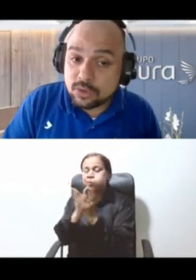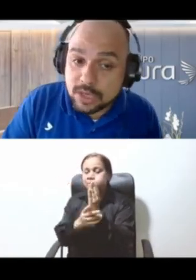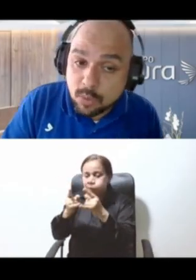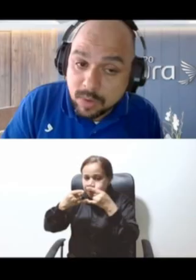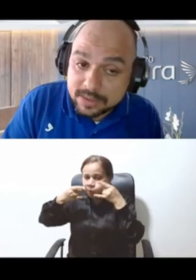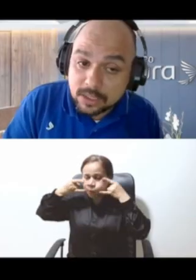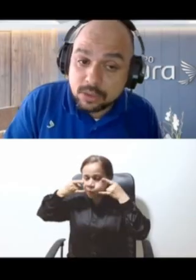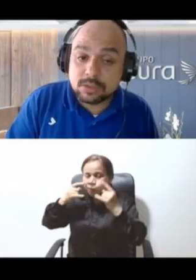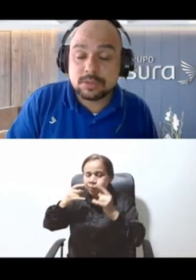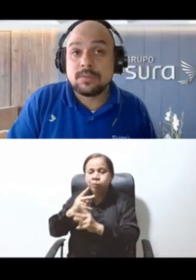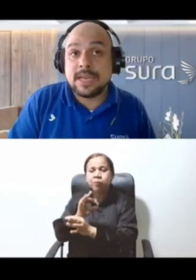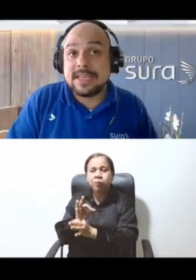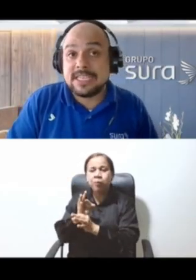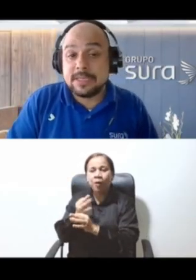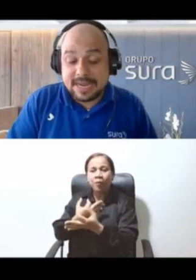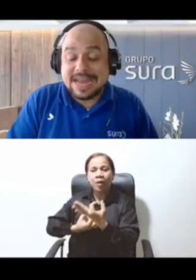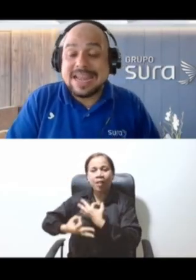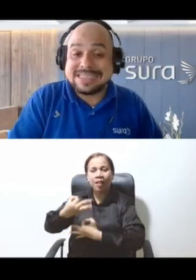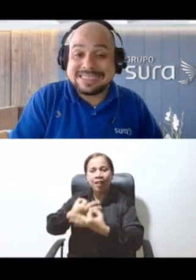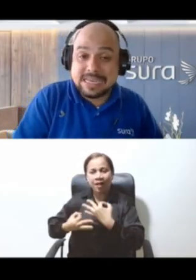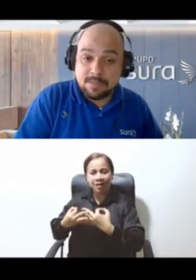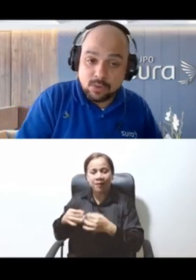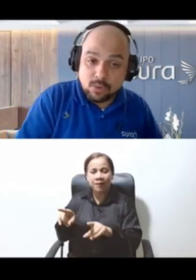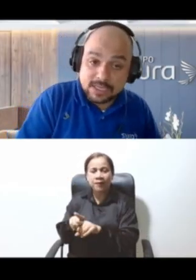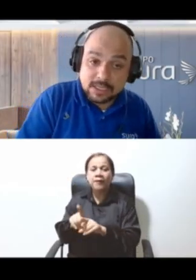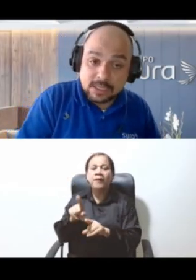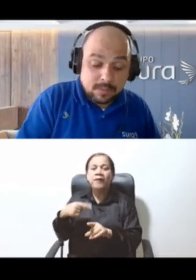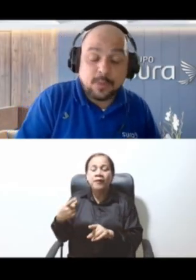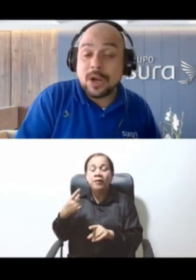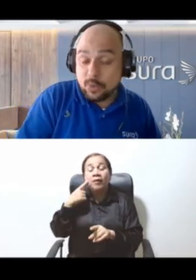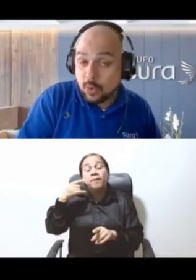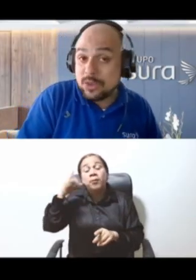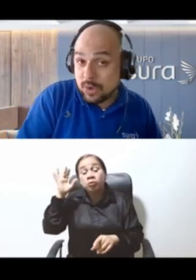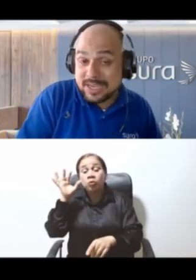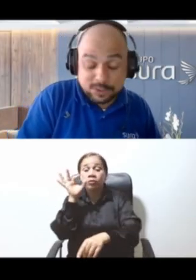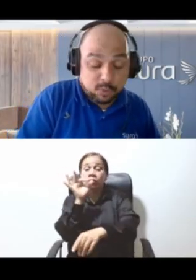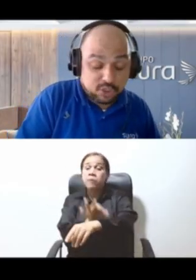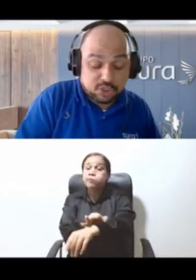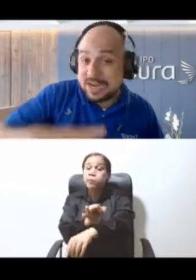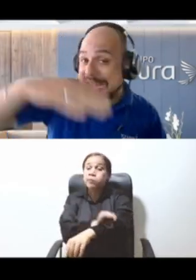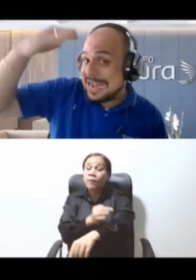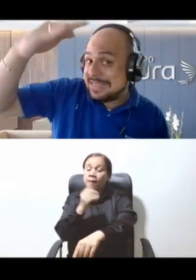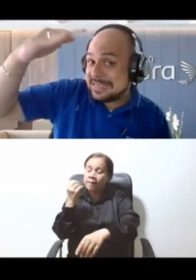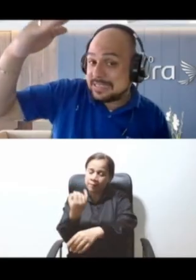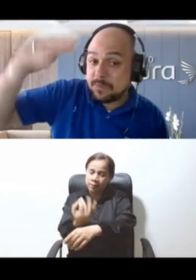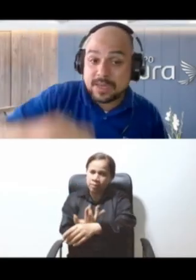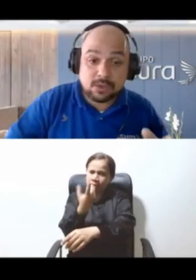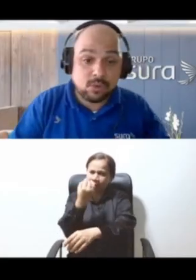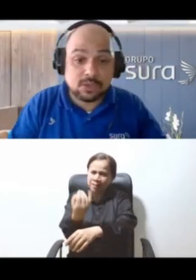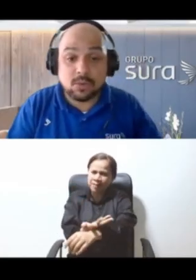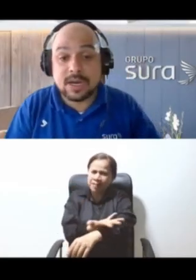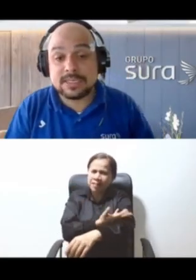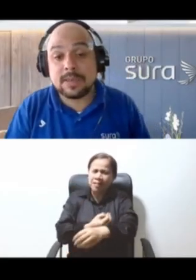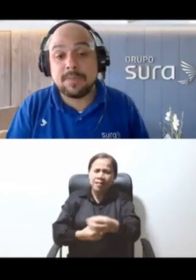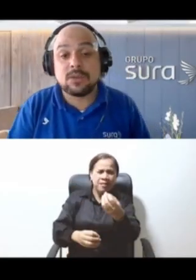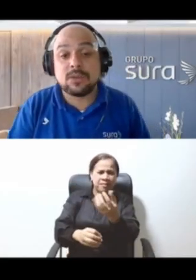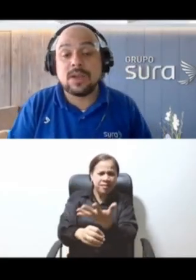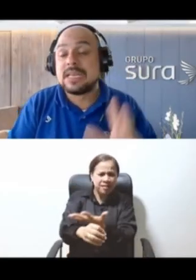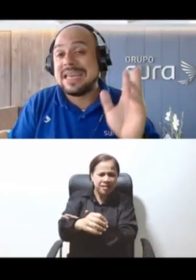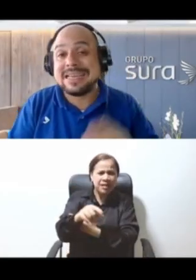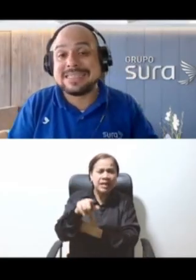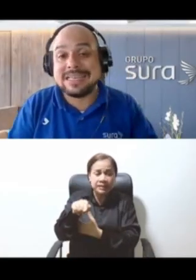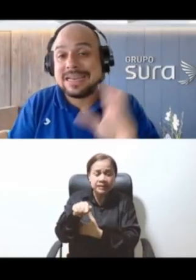todos los efectos traumáticos, es decir, venga, las quemaduras cuando hay exposición a altas temperaturas o